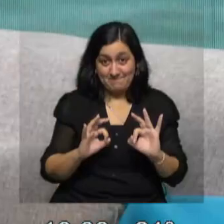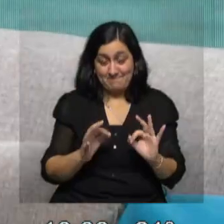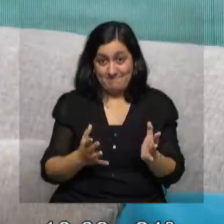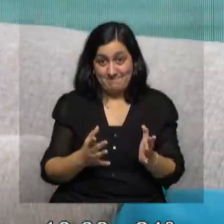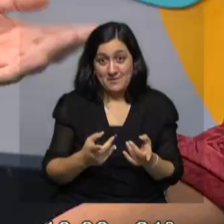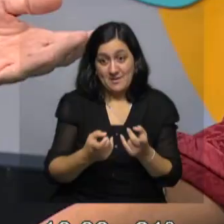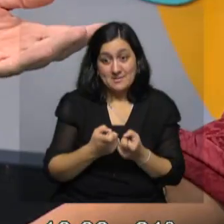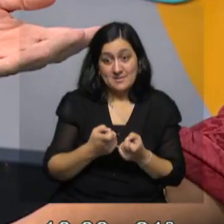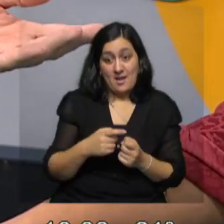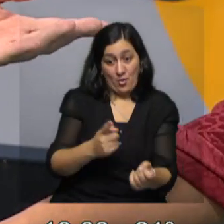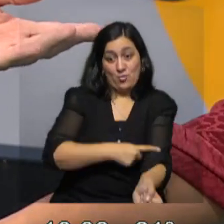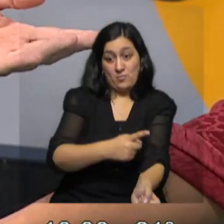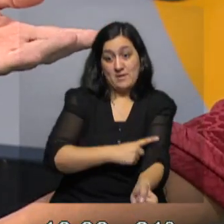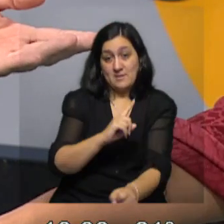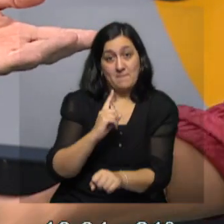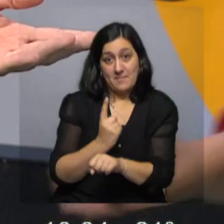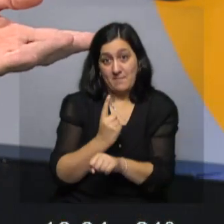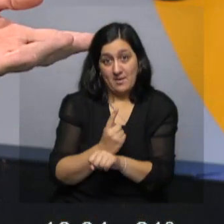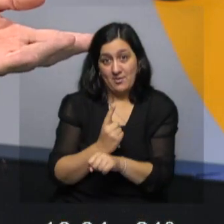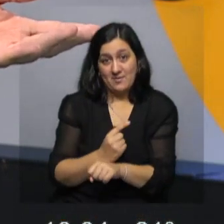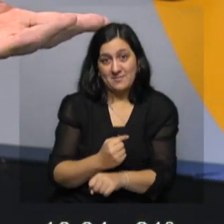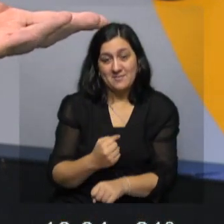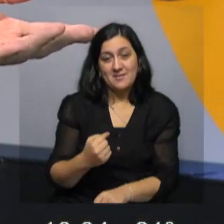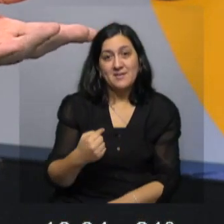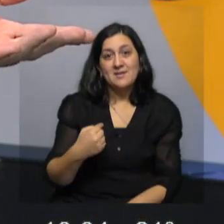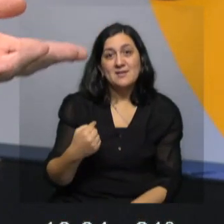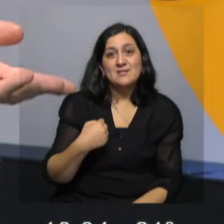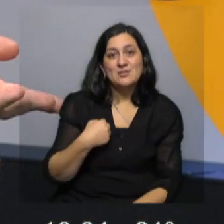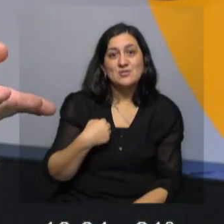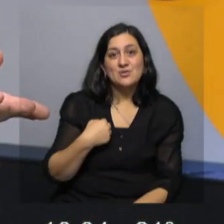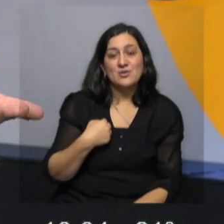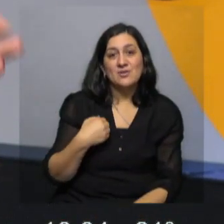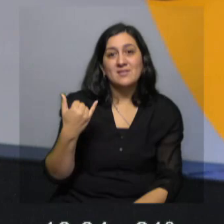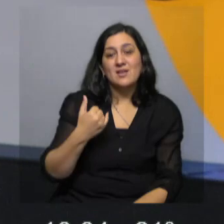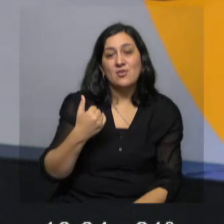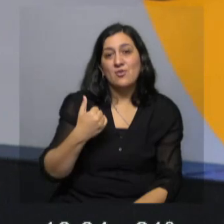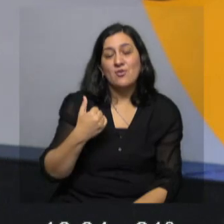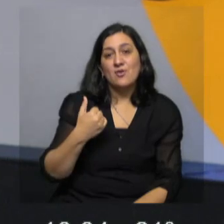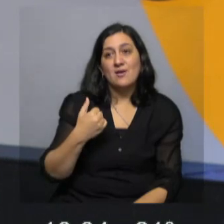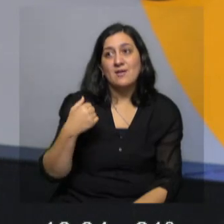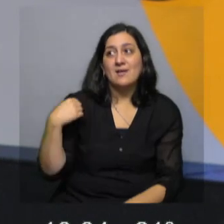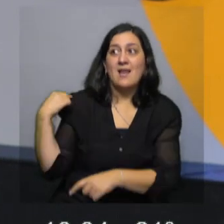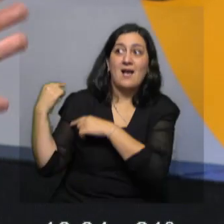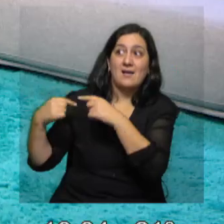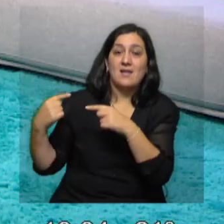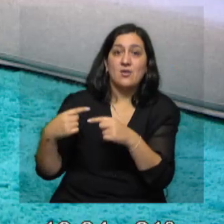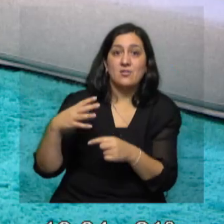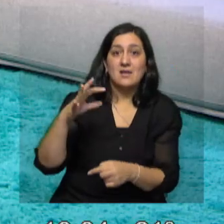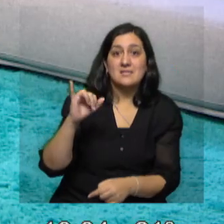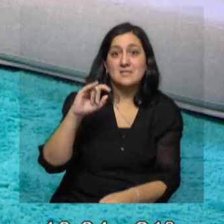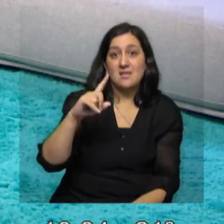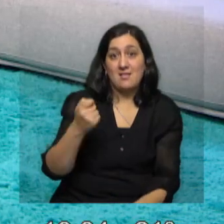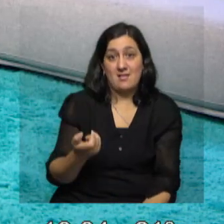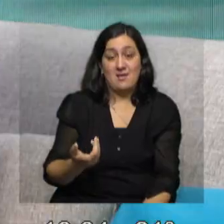repercute en la autoestima. Eso de acostumbrarse y todo es para las generaciones nuevas. Yo vengo de la generación del SIDA, en donde todo, siempre te tenés que